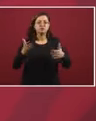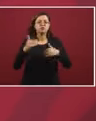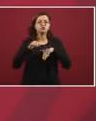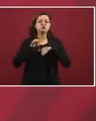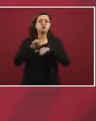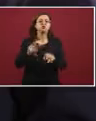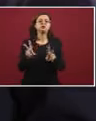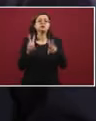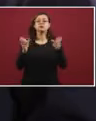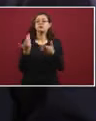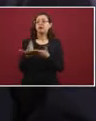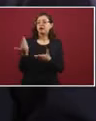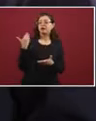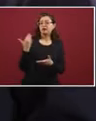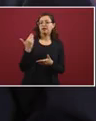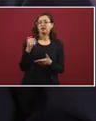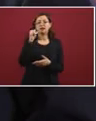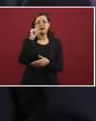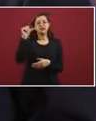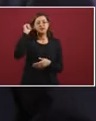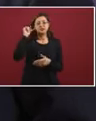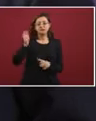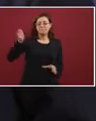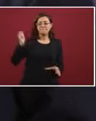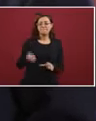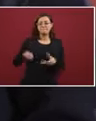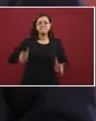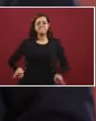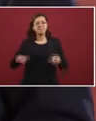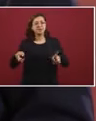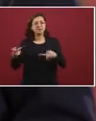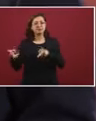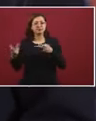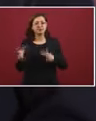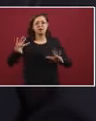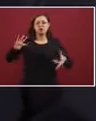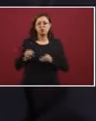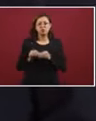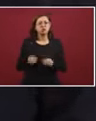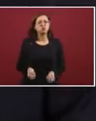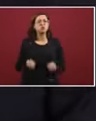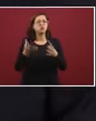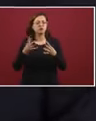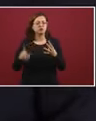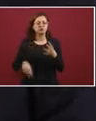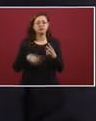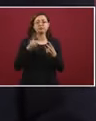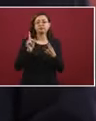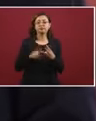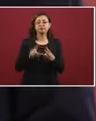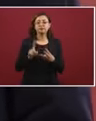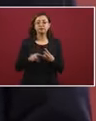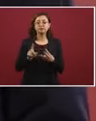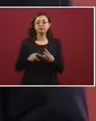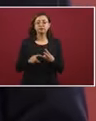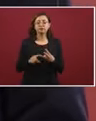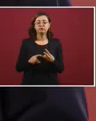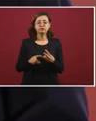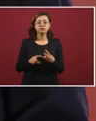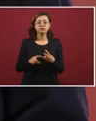se llevó a cabo el día de ayer. El tercer tema es un informe